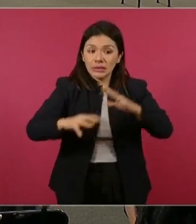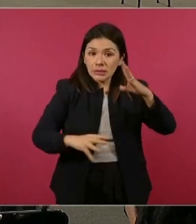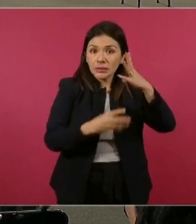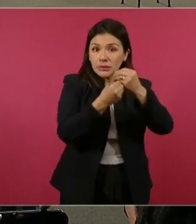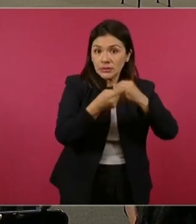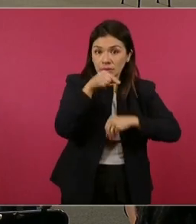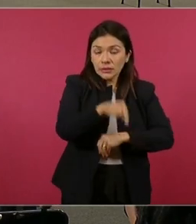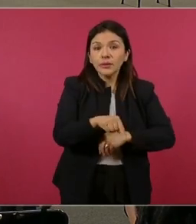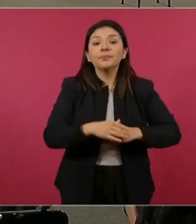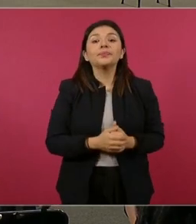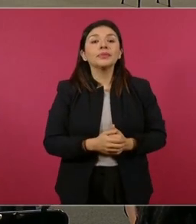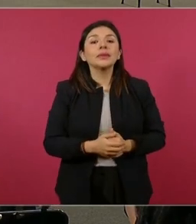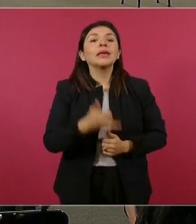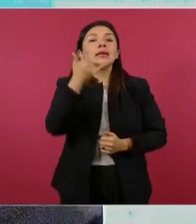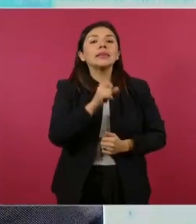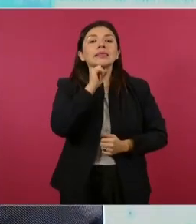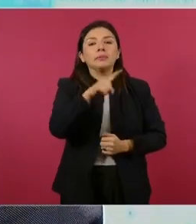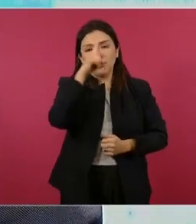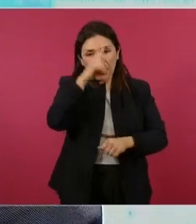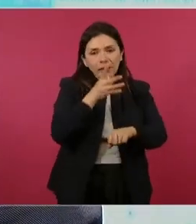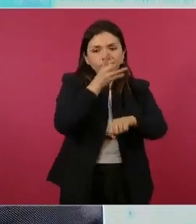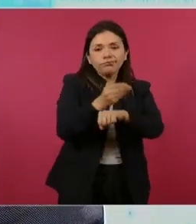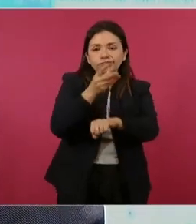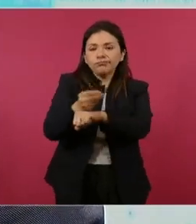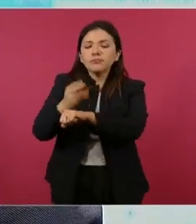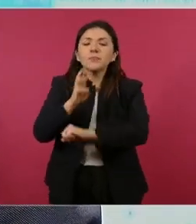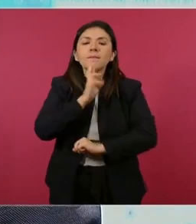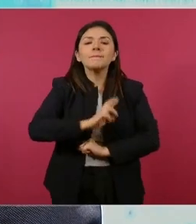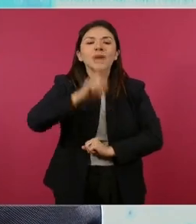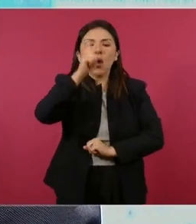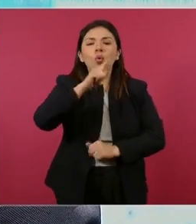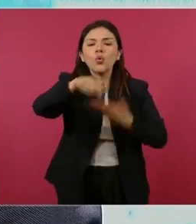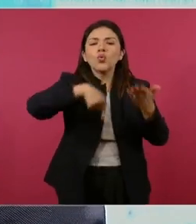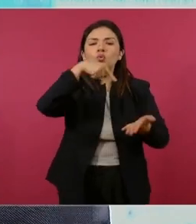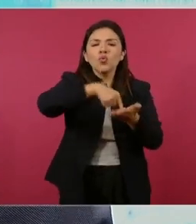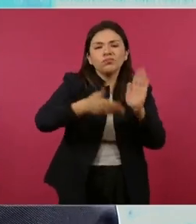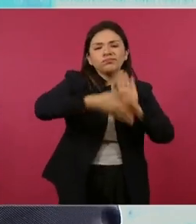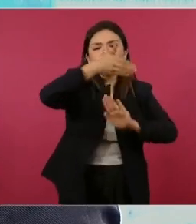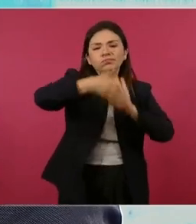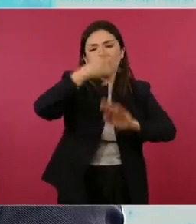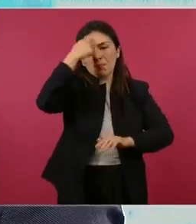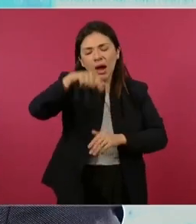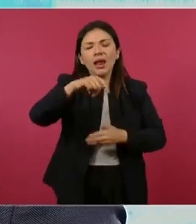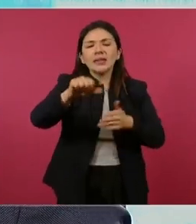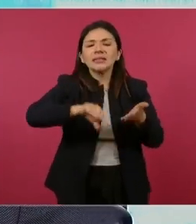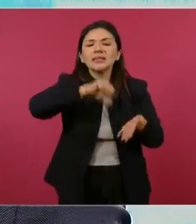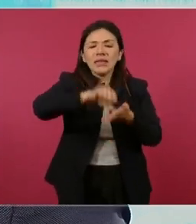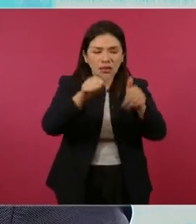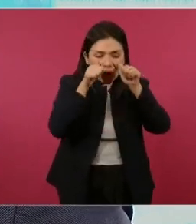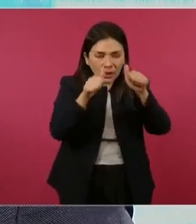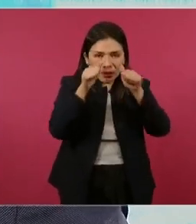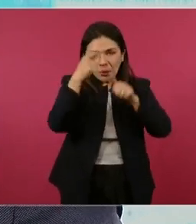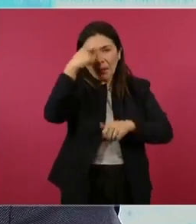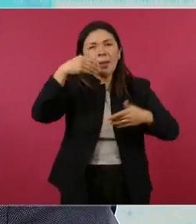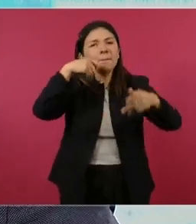y también de habilitación de mejores infraestructuras y centros de atención a